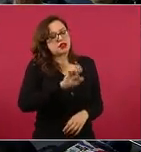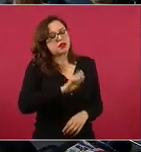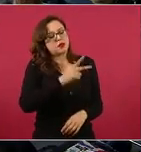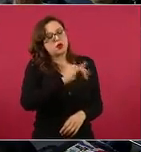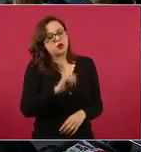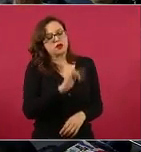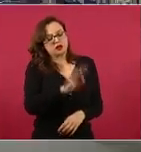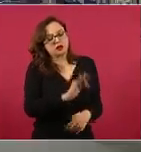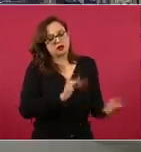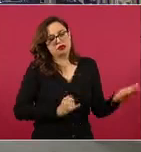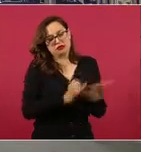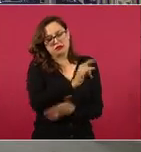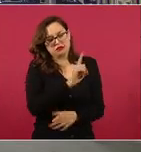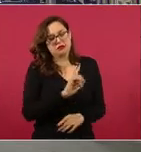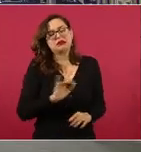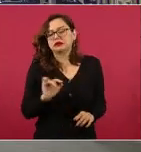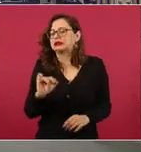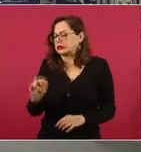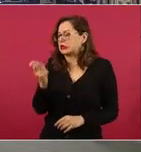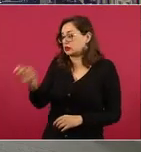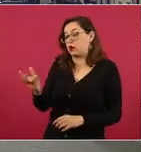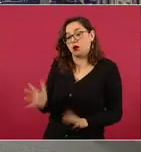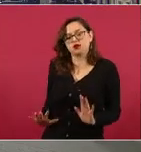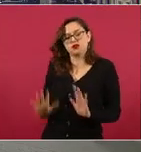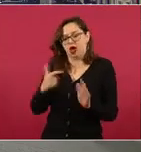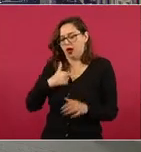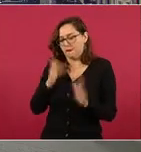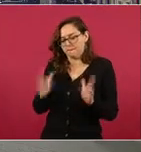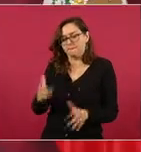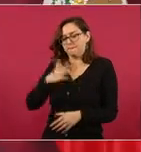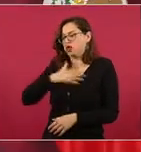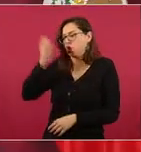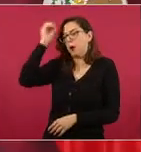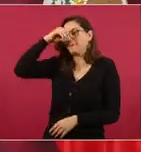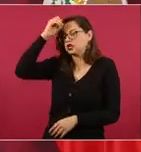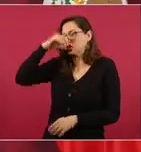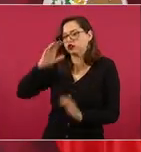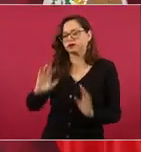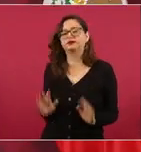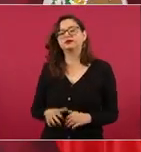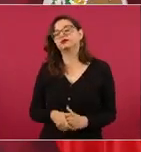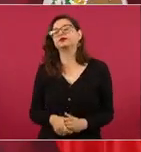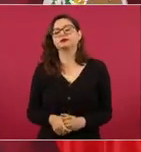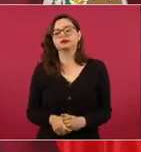su opinión al respecto, presidente. Sí, pues mi opinión es esa, de que